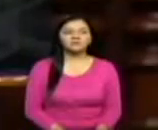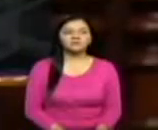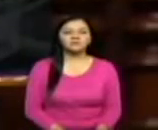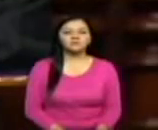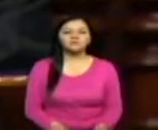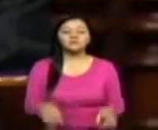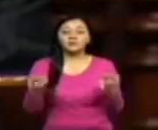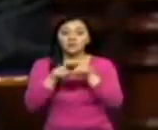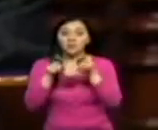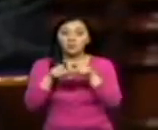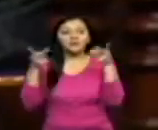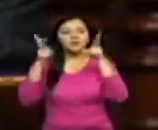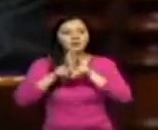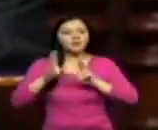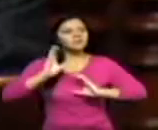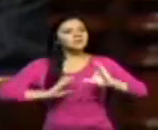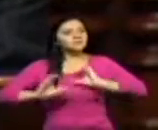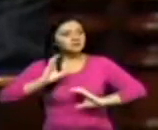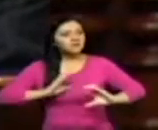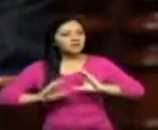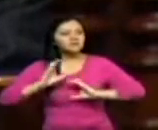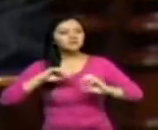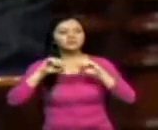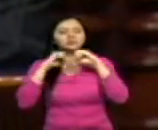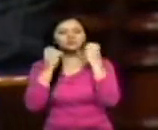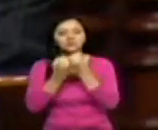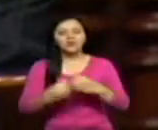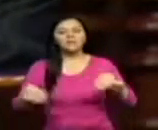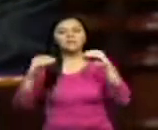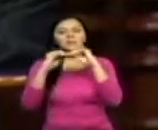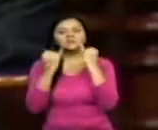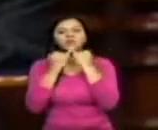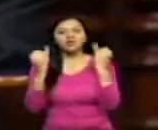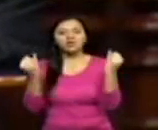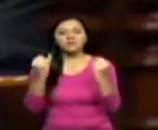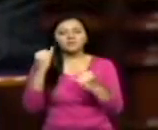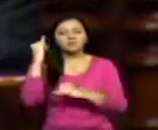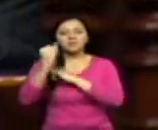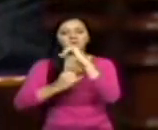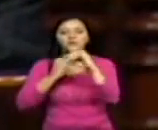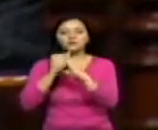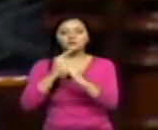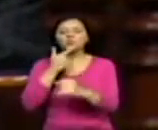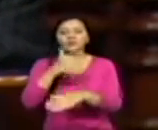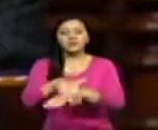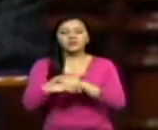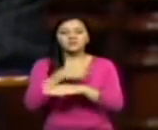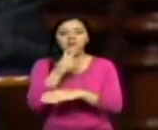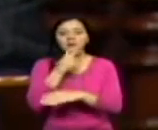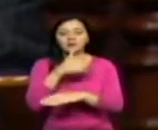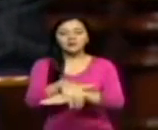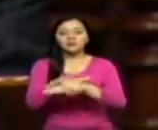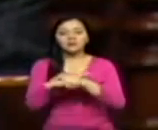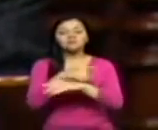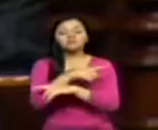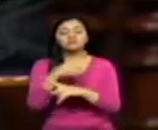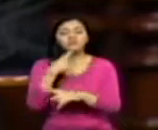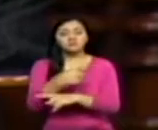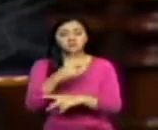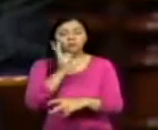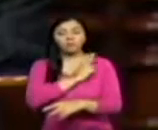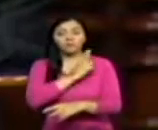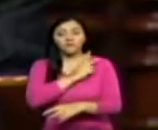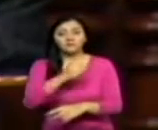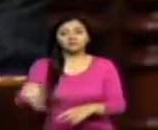Así como las ciencias, las humanidades y el idioma extranjero. Las universidades serán